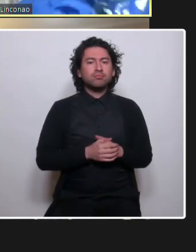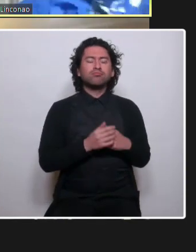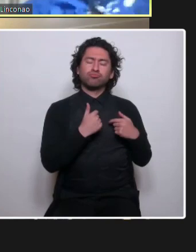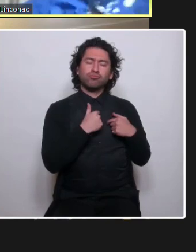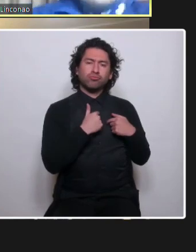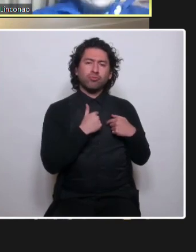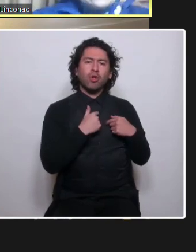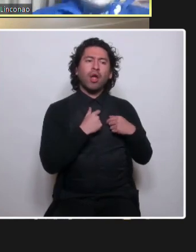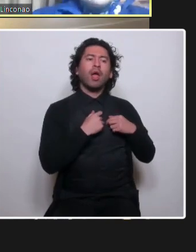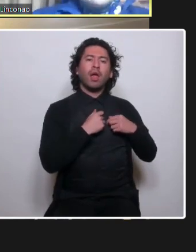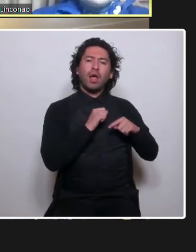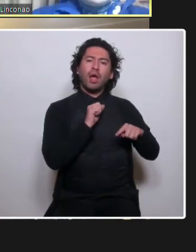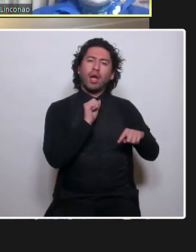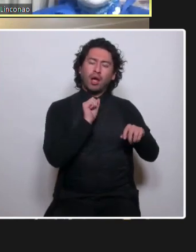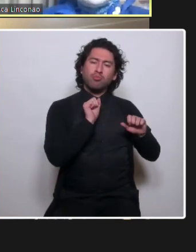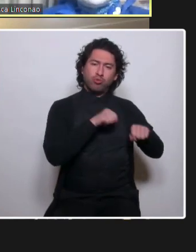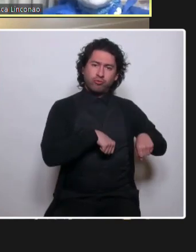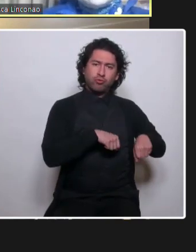Apruebo.